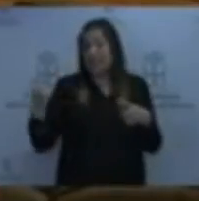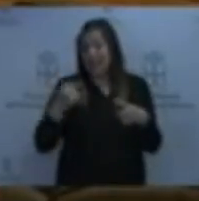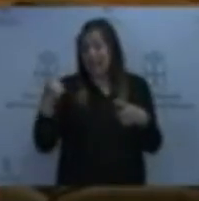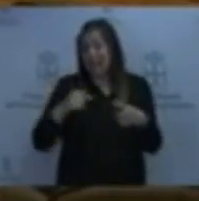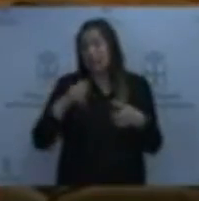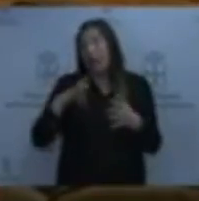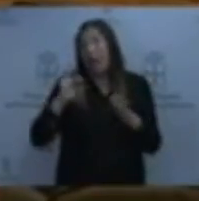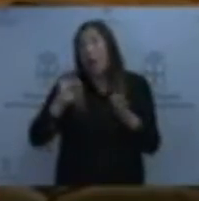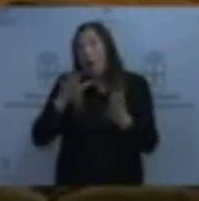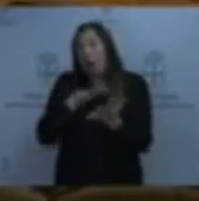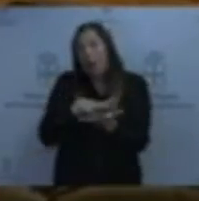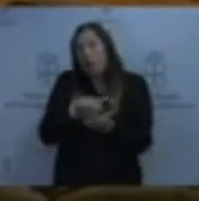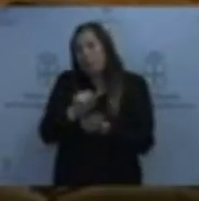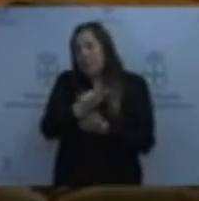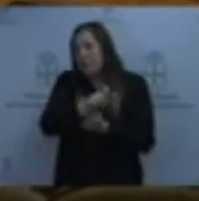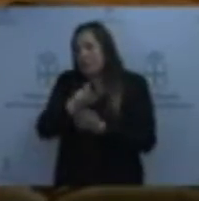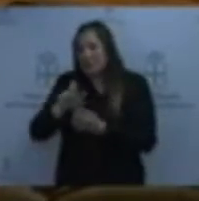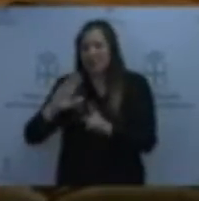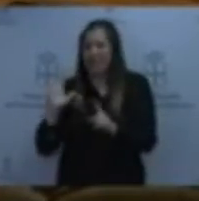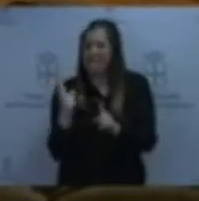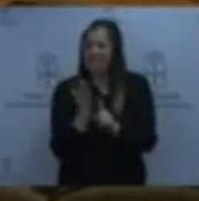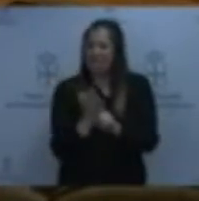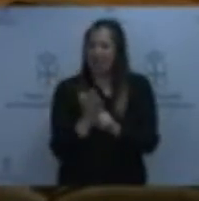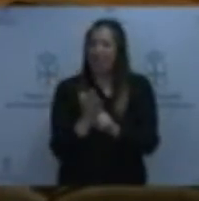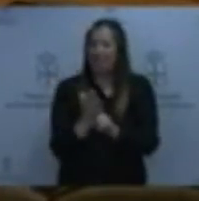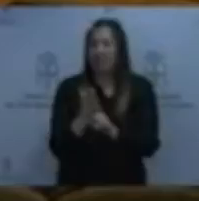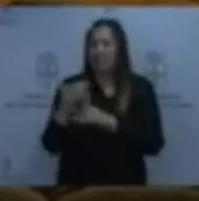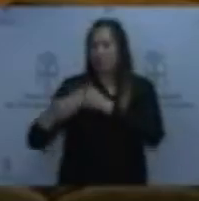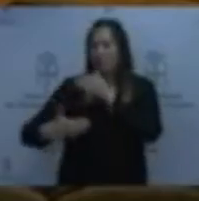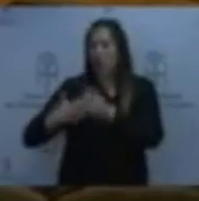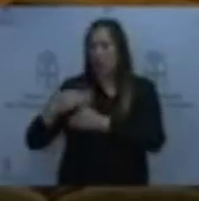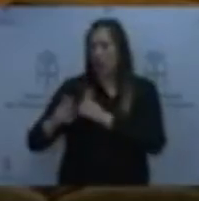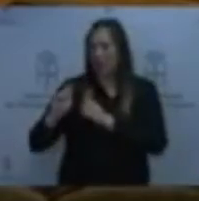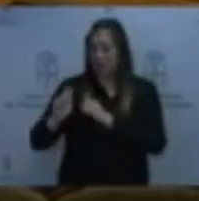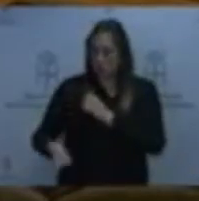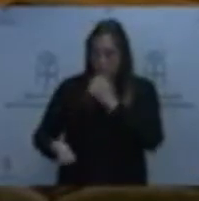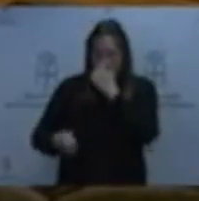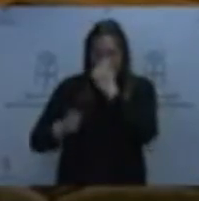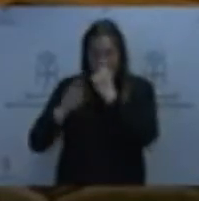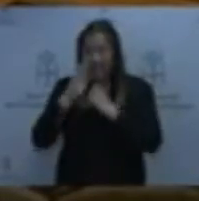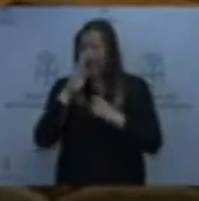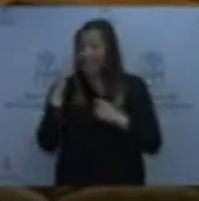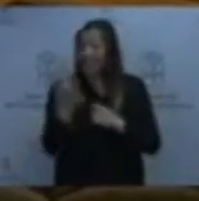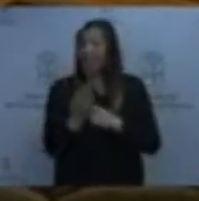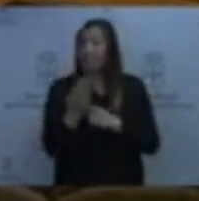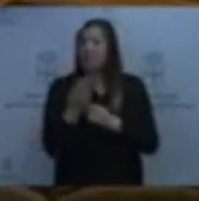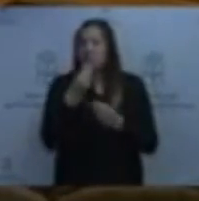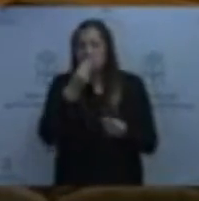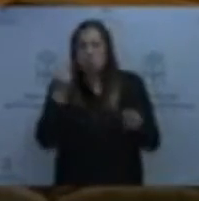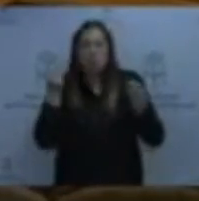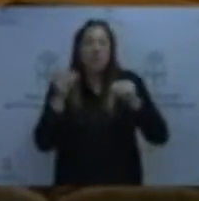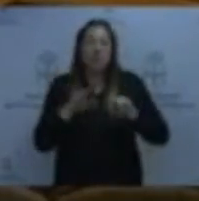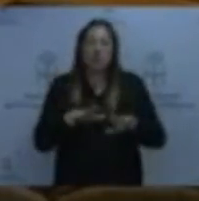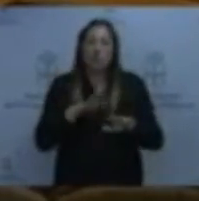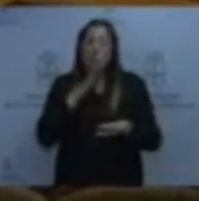compensar a todas las personas afectadas e implicadas en estos procedimientos a través de una ejecución sustitutoria. porque